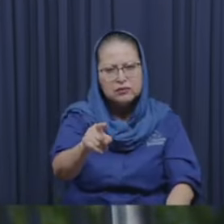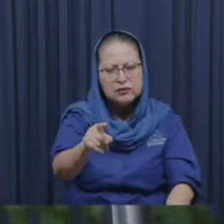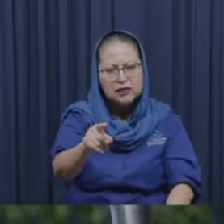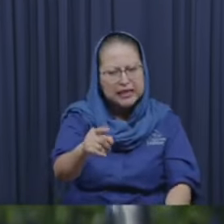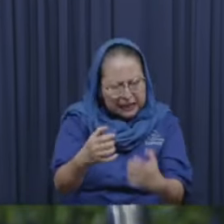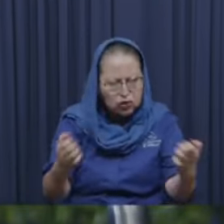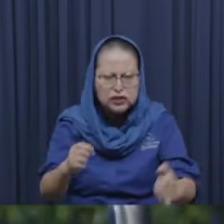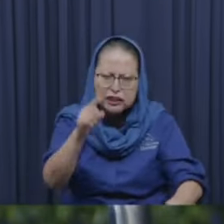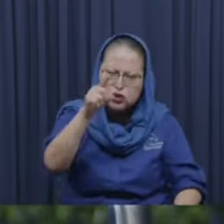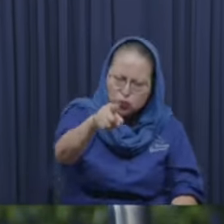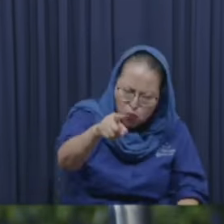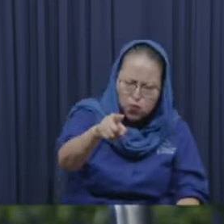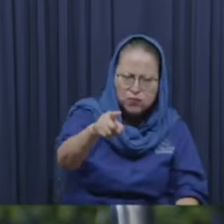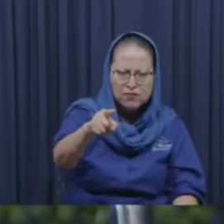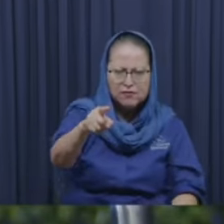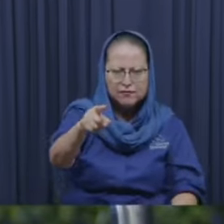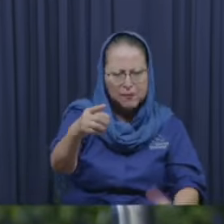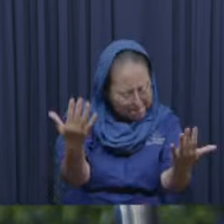entonces acérquese